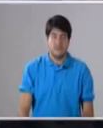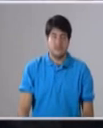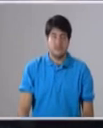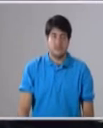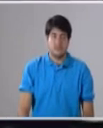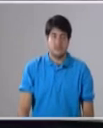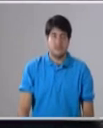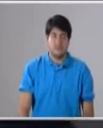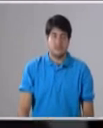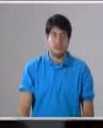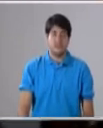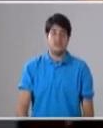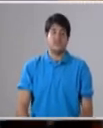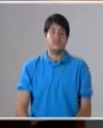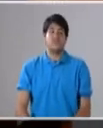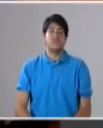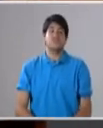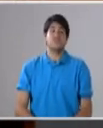Y ahí hay una estatua